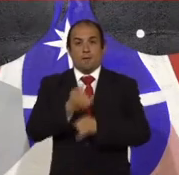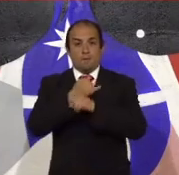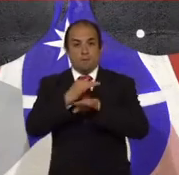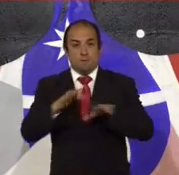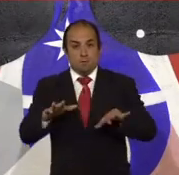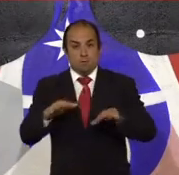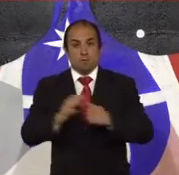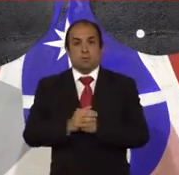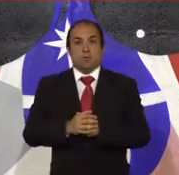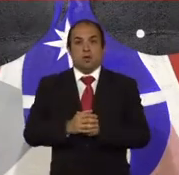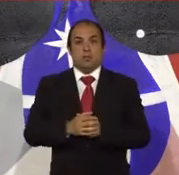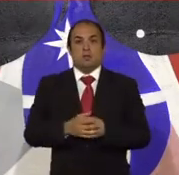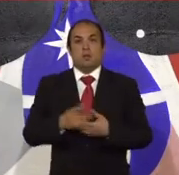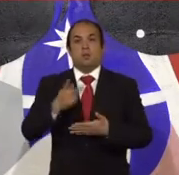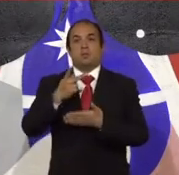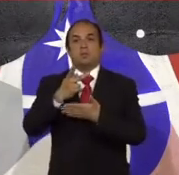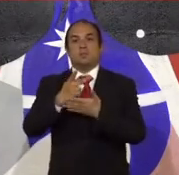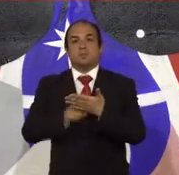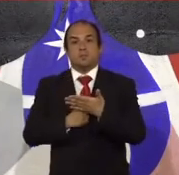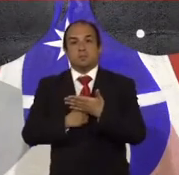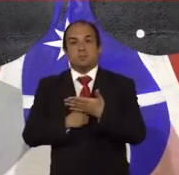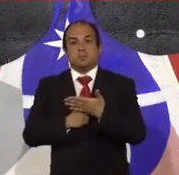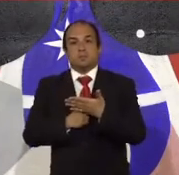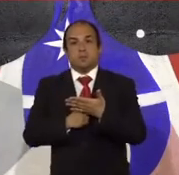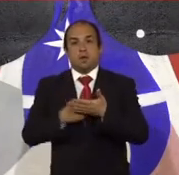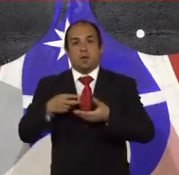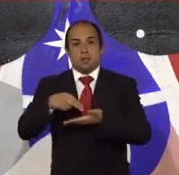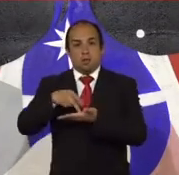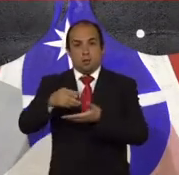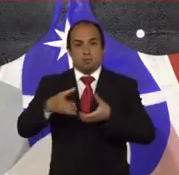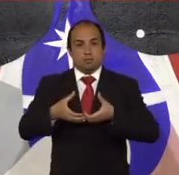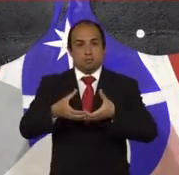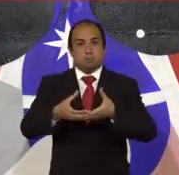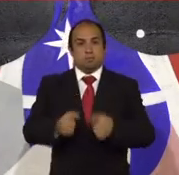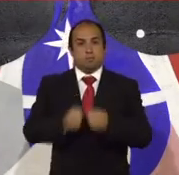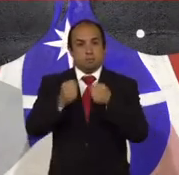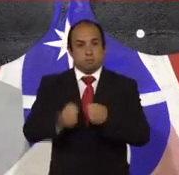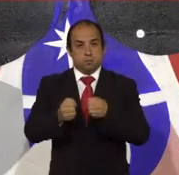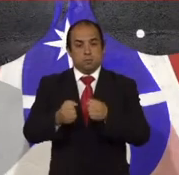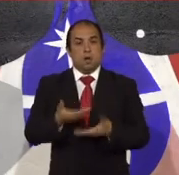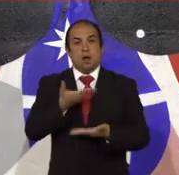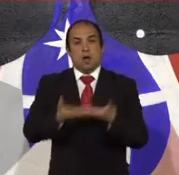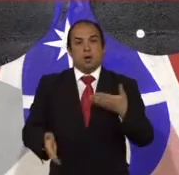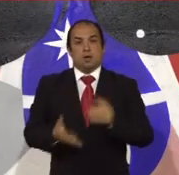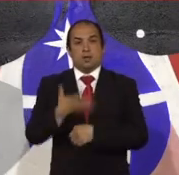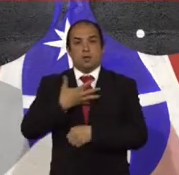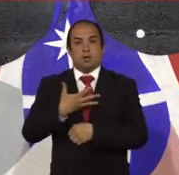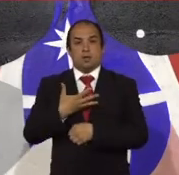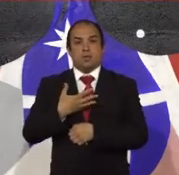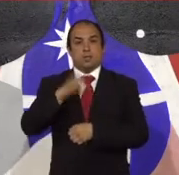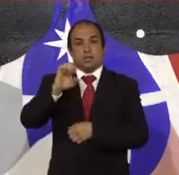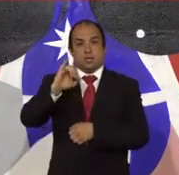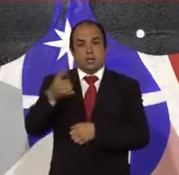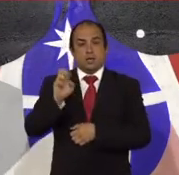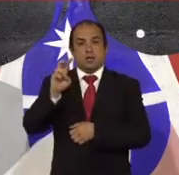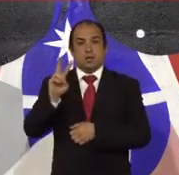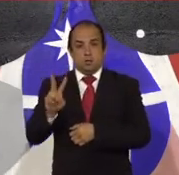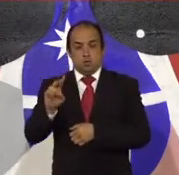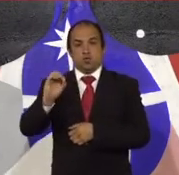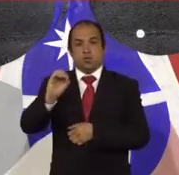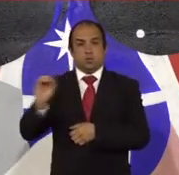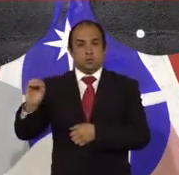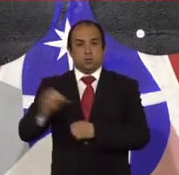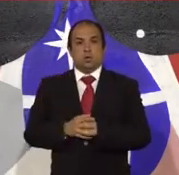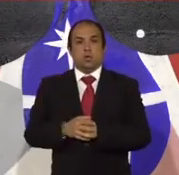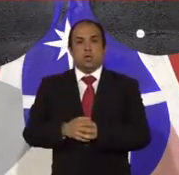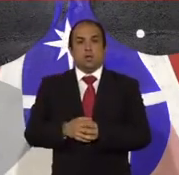informándoles sobre el programa de Senderos Seguros. En este caso tenemos el eje 2 Oriente desde viaducto hasta el